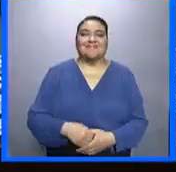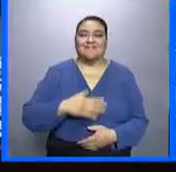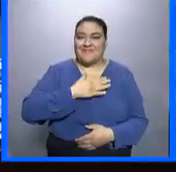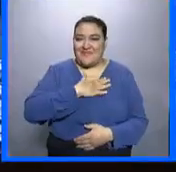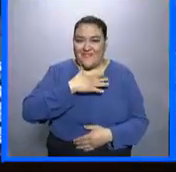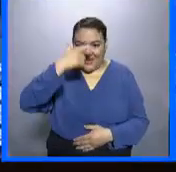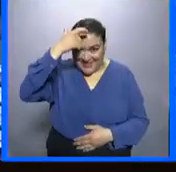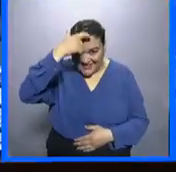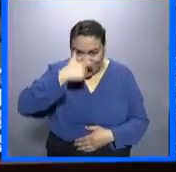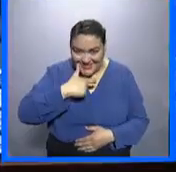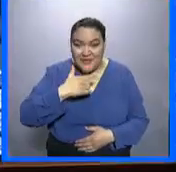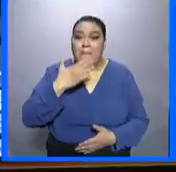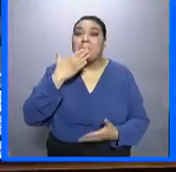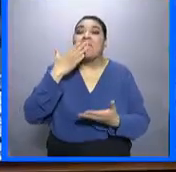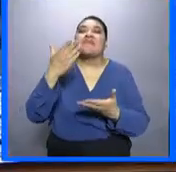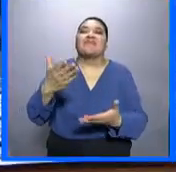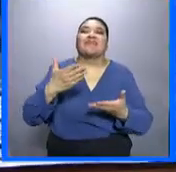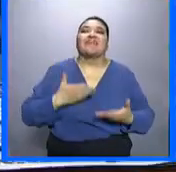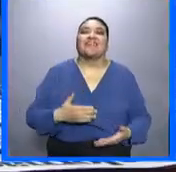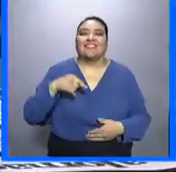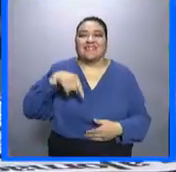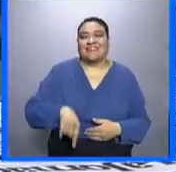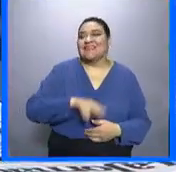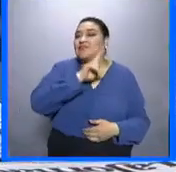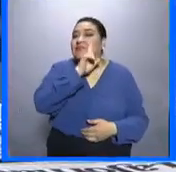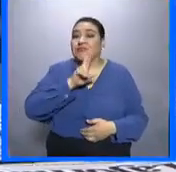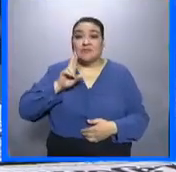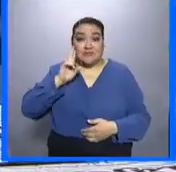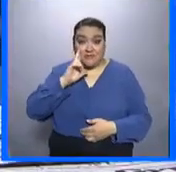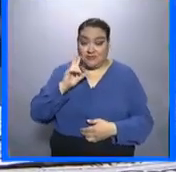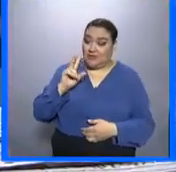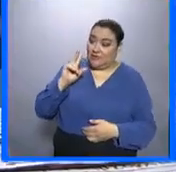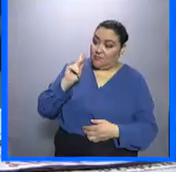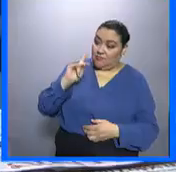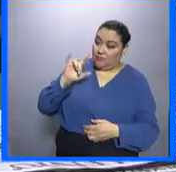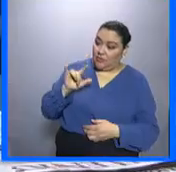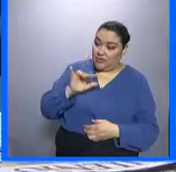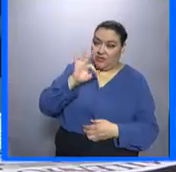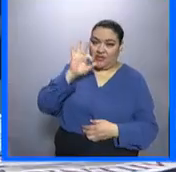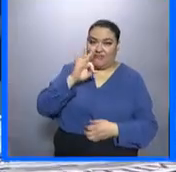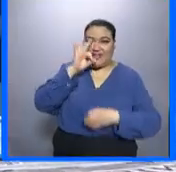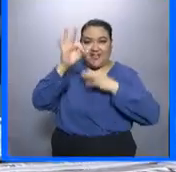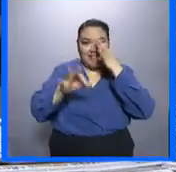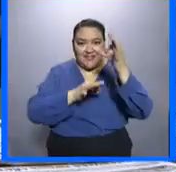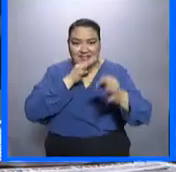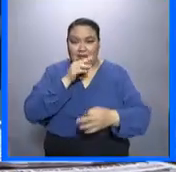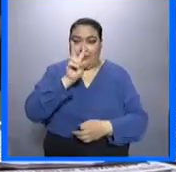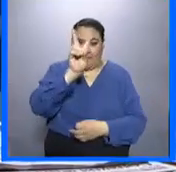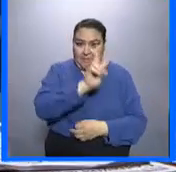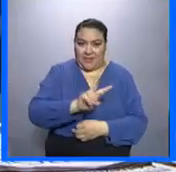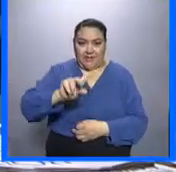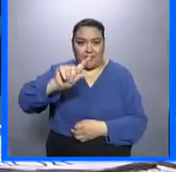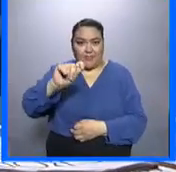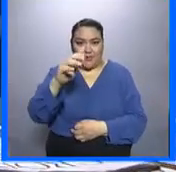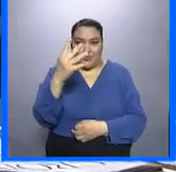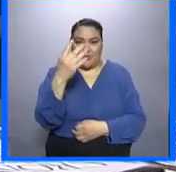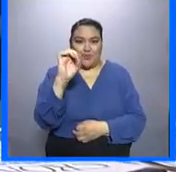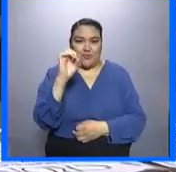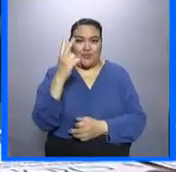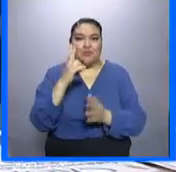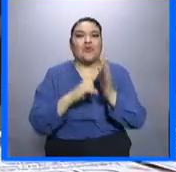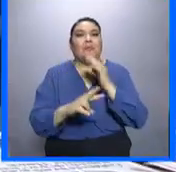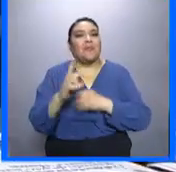Muy buenas noches y bienvenidos a la información más reciente del Poder Judicial de la Federación en este viernes 24 de octubre de